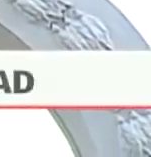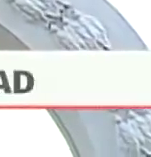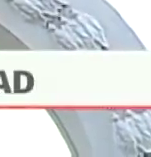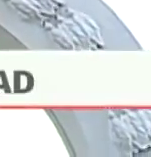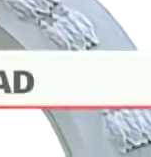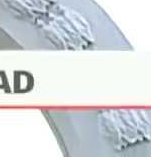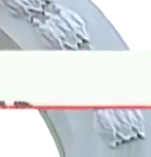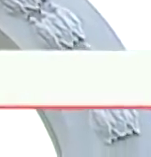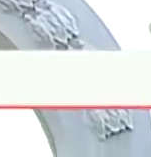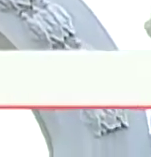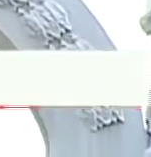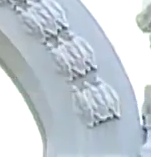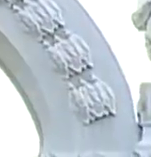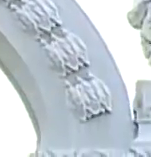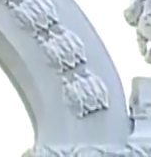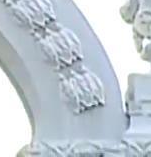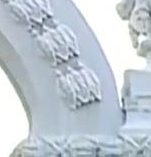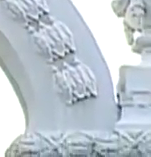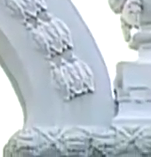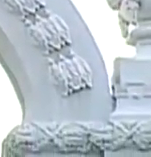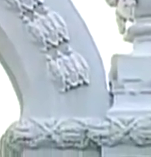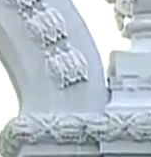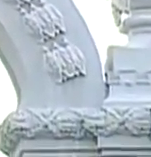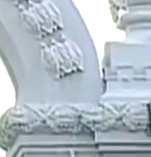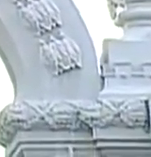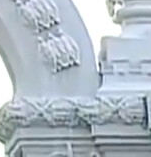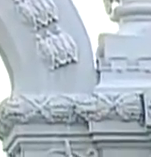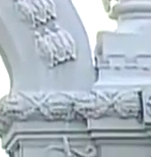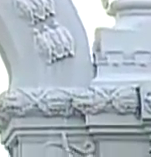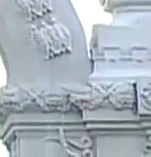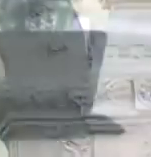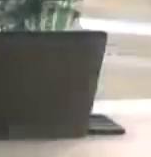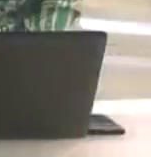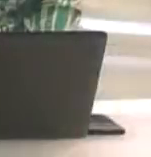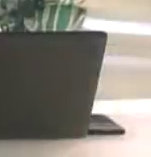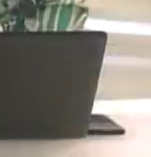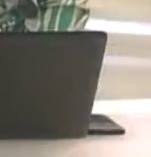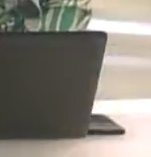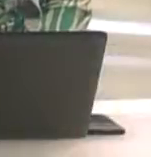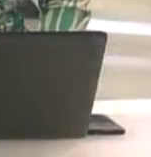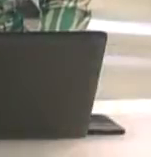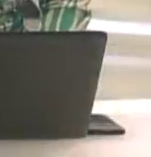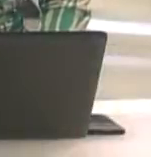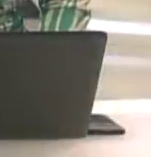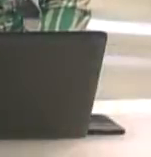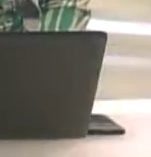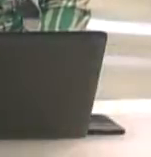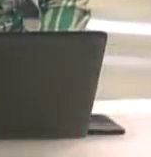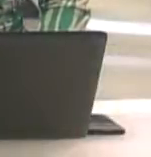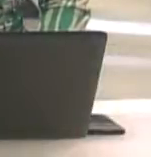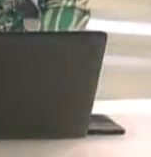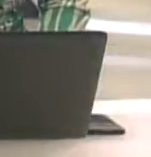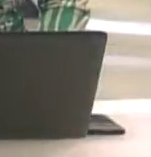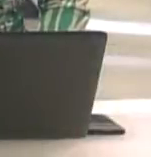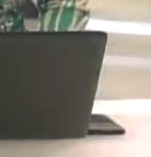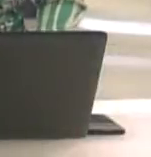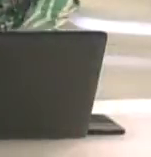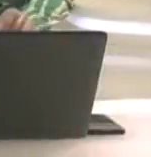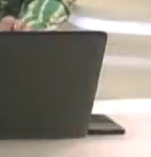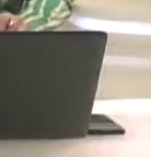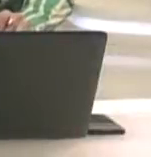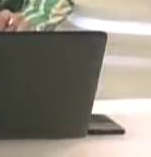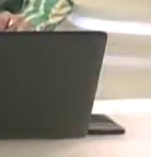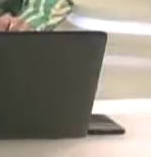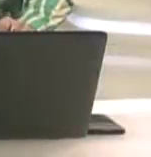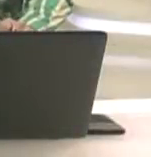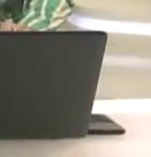precisamente en la región central del país, despedimos esta transmisión. Así culmina la marcha por la lealtad desde la SODI Carabobo.